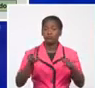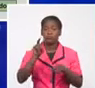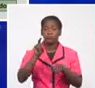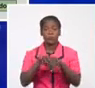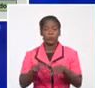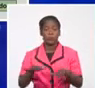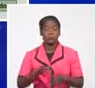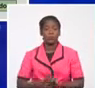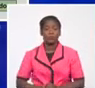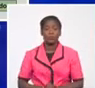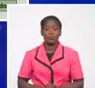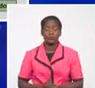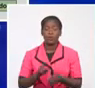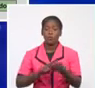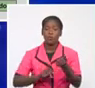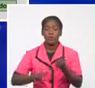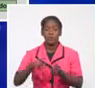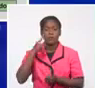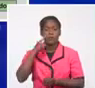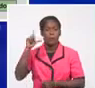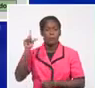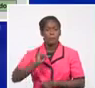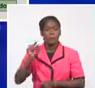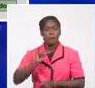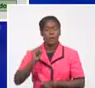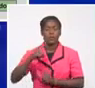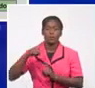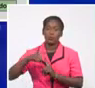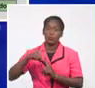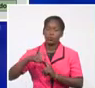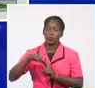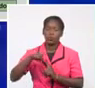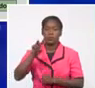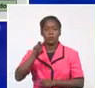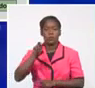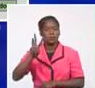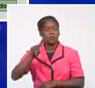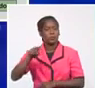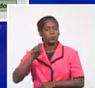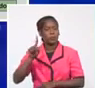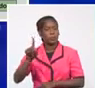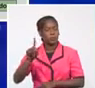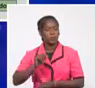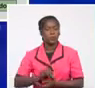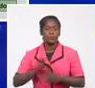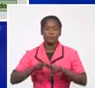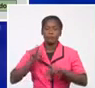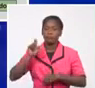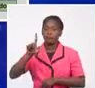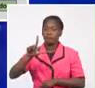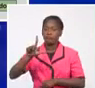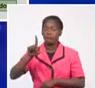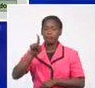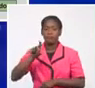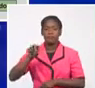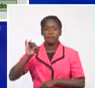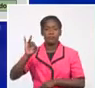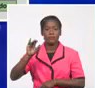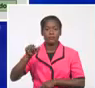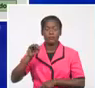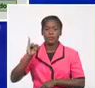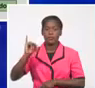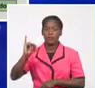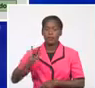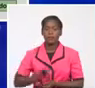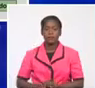provincias con menor tasa, Las Tunas con 23,1, Holguín con 17,6